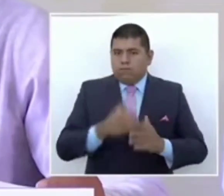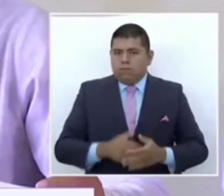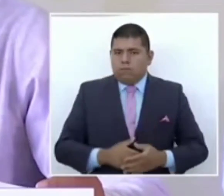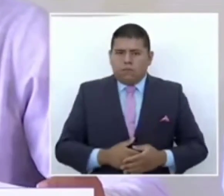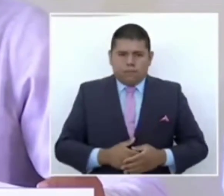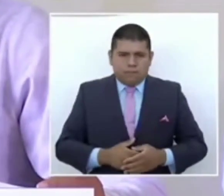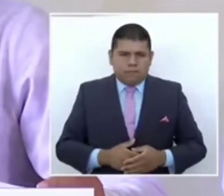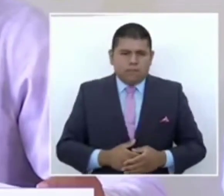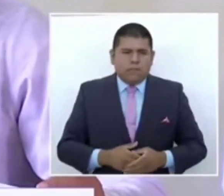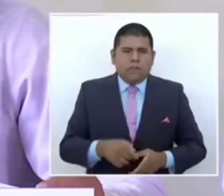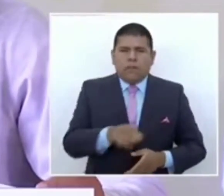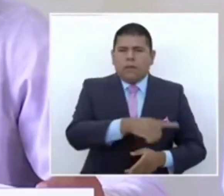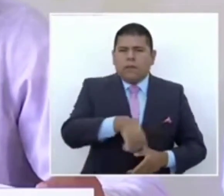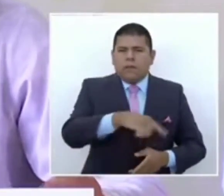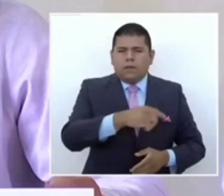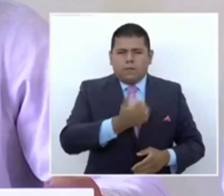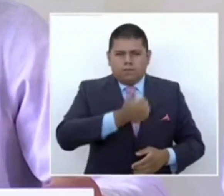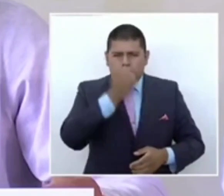quienes estén